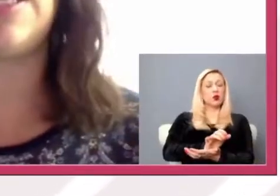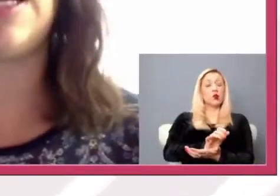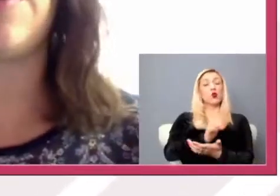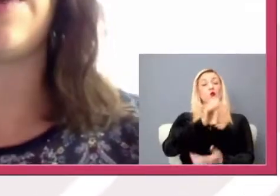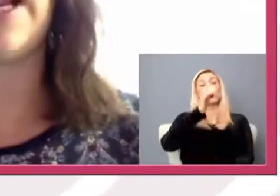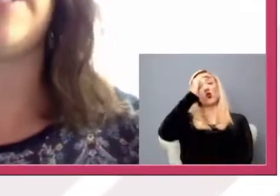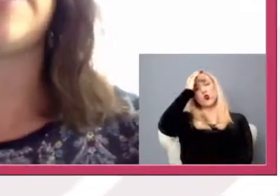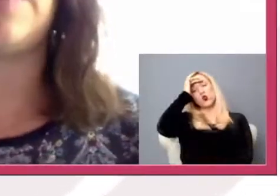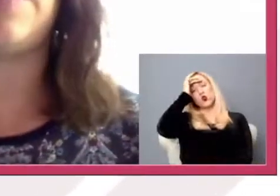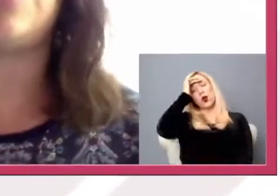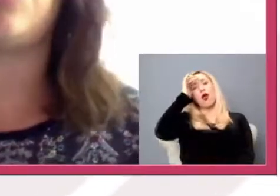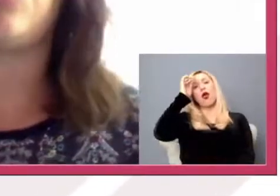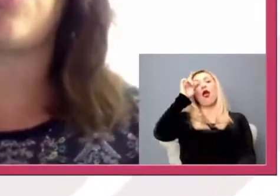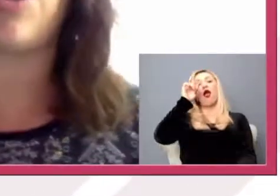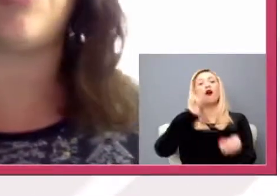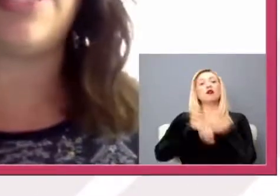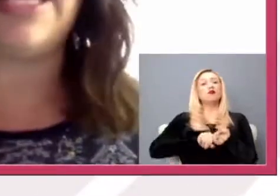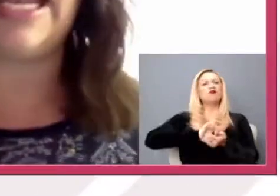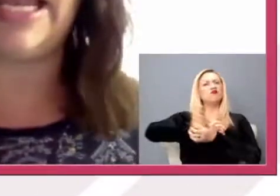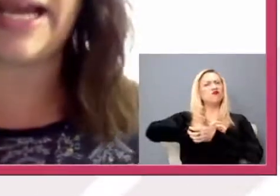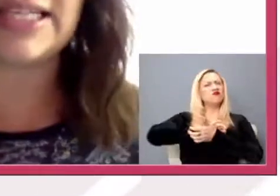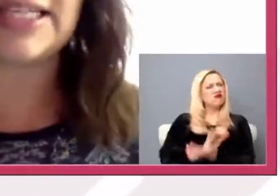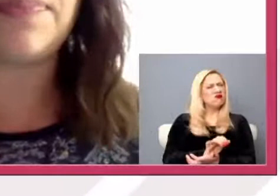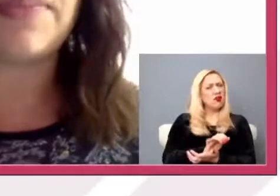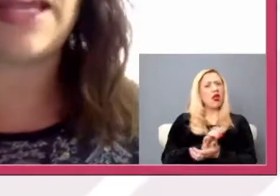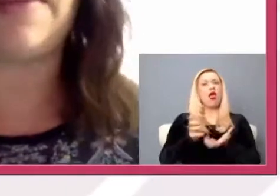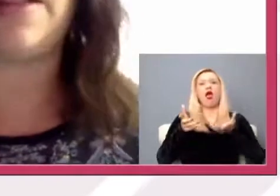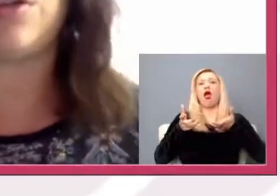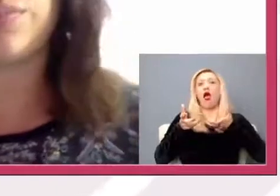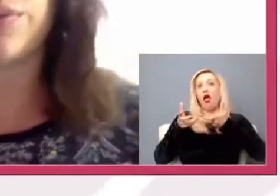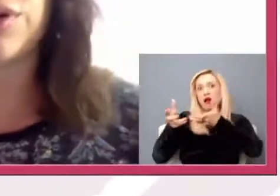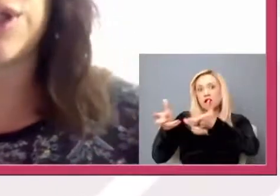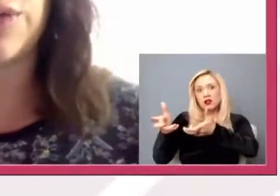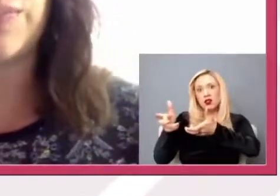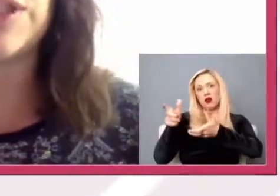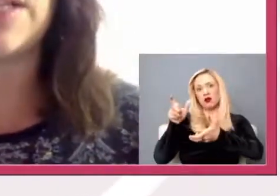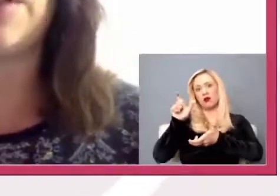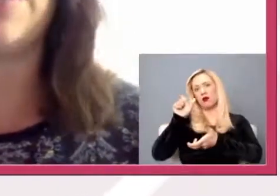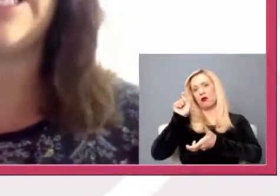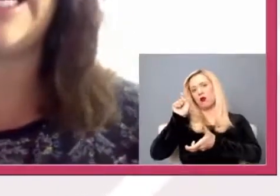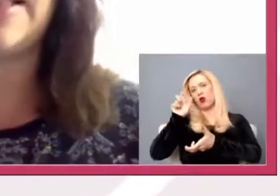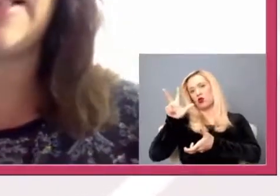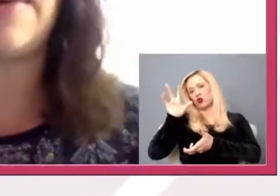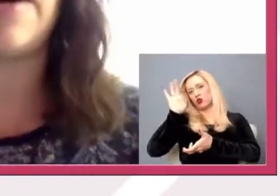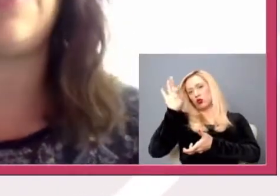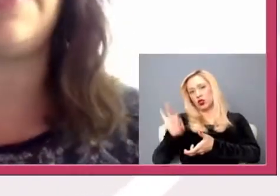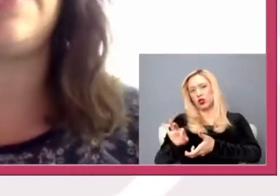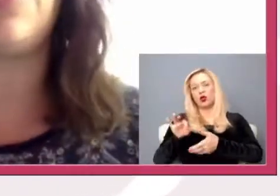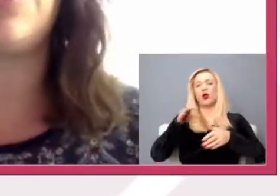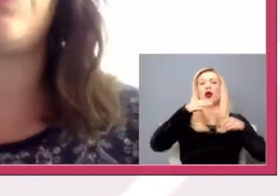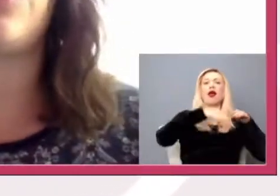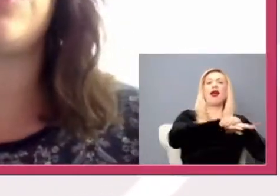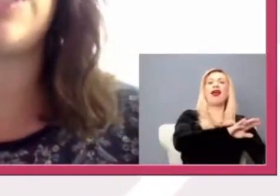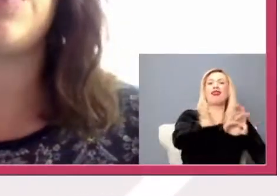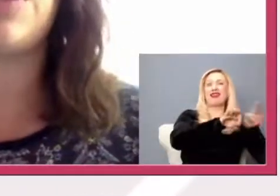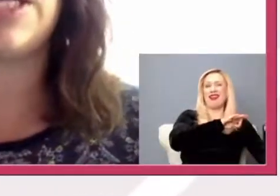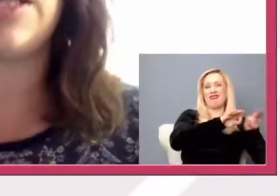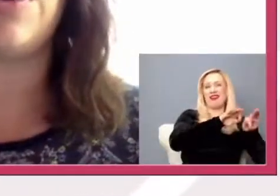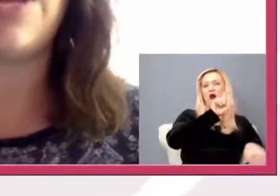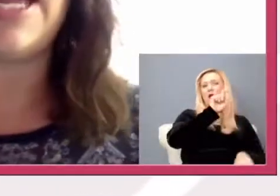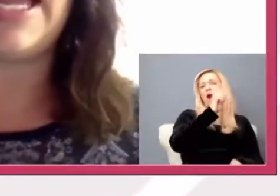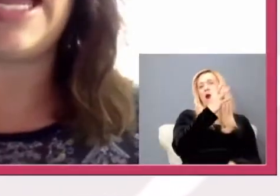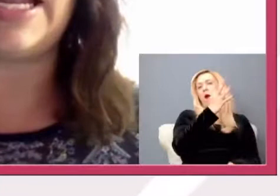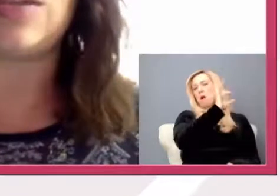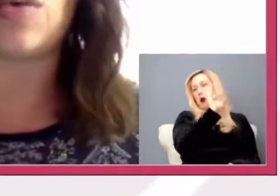personas señalaron que la discriminación ocurrió en la calle, el 28.5%, en el trabajo, el